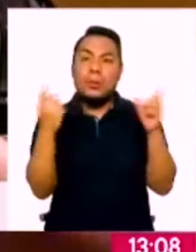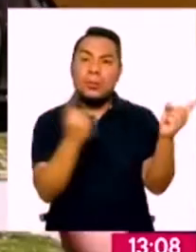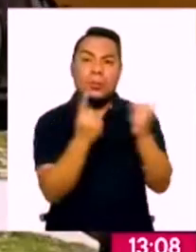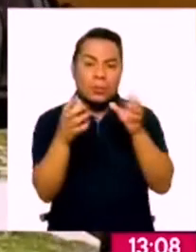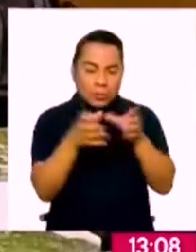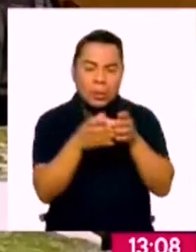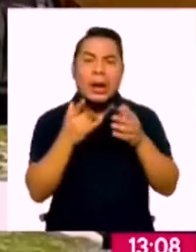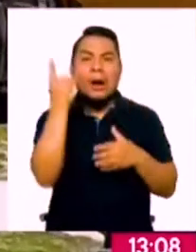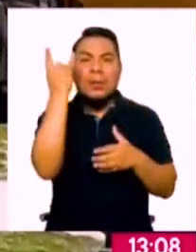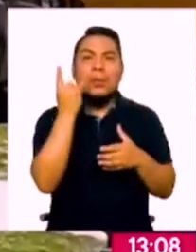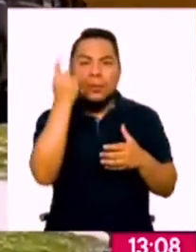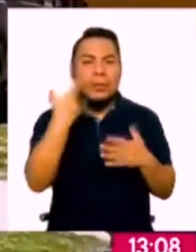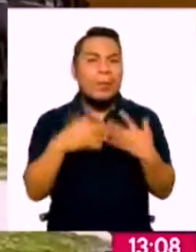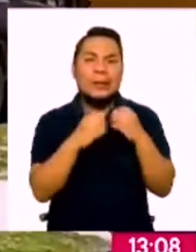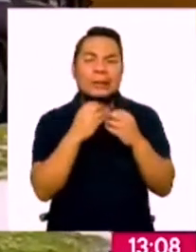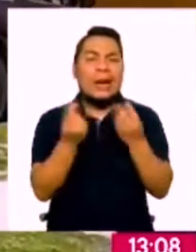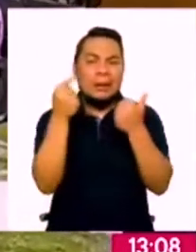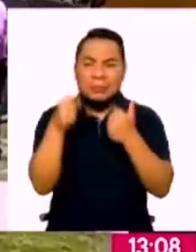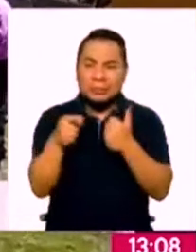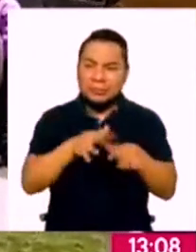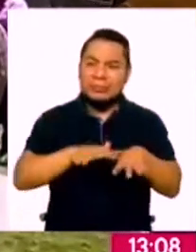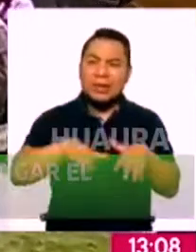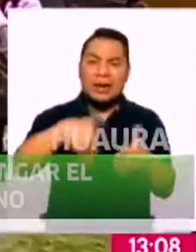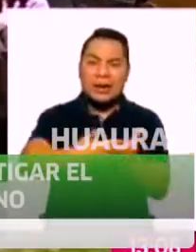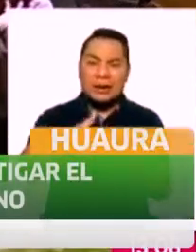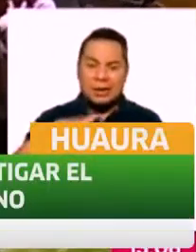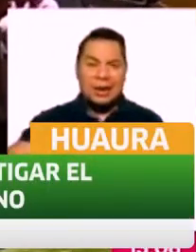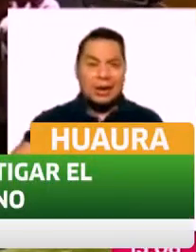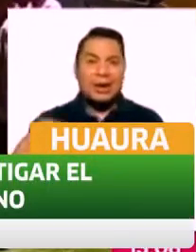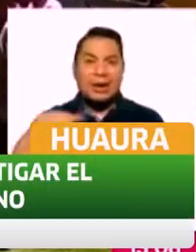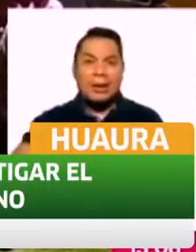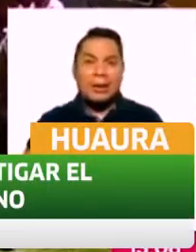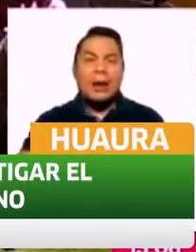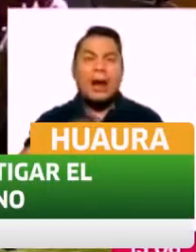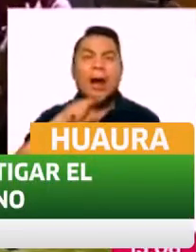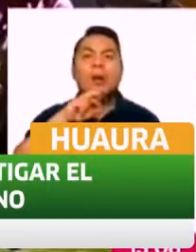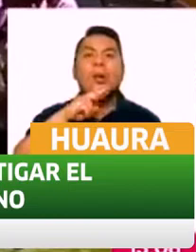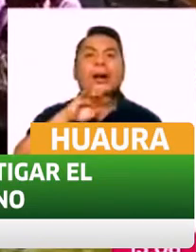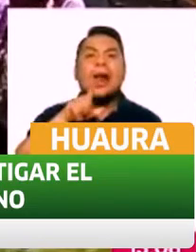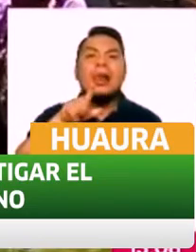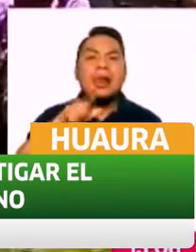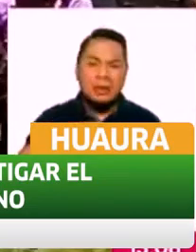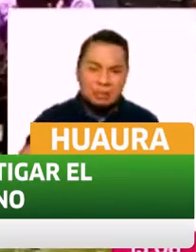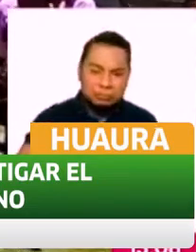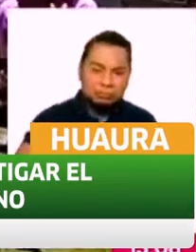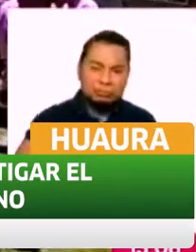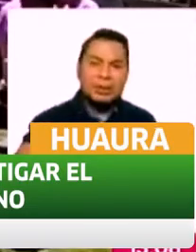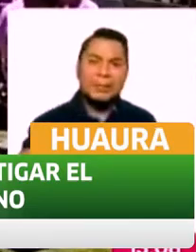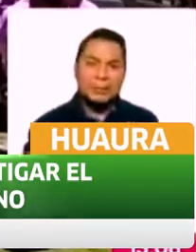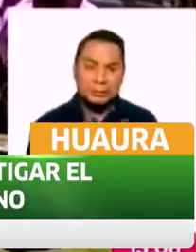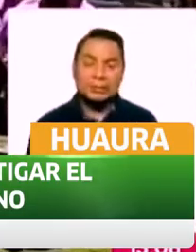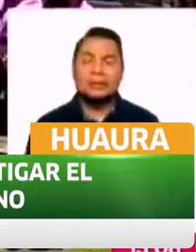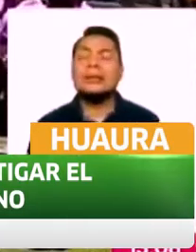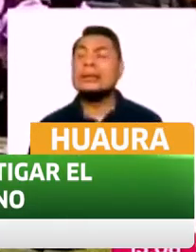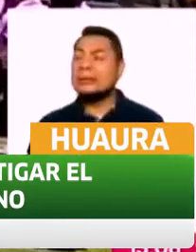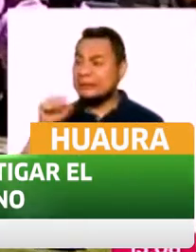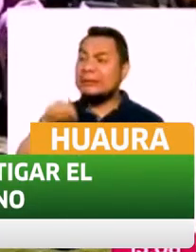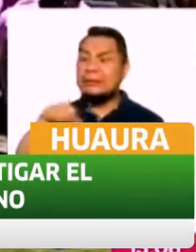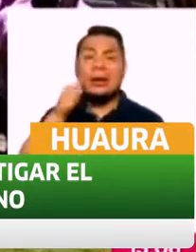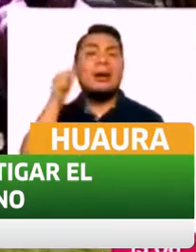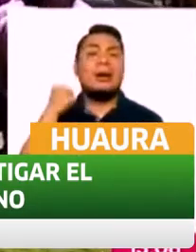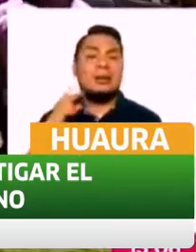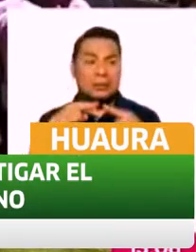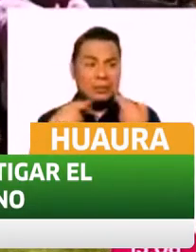técnico para poder tener respuestas inmediatas ante esta situación. Sí, efectivamente, realmente todo era preocupante. Del día de ayer nos hemos tenido que